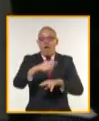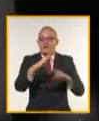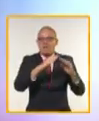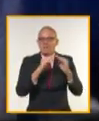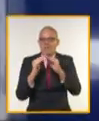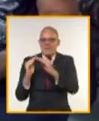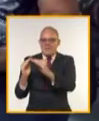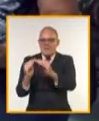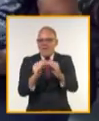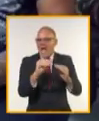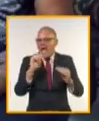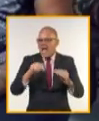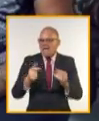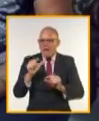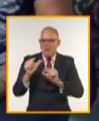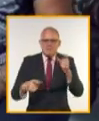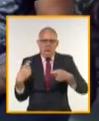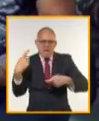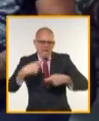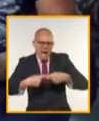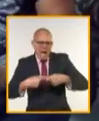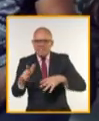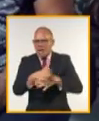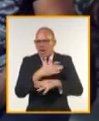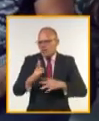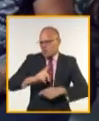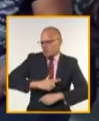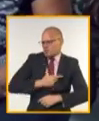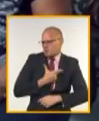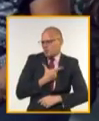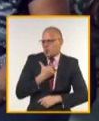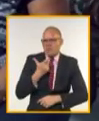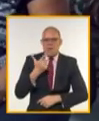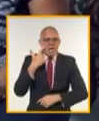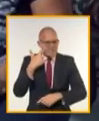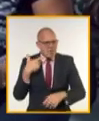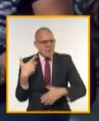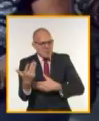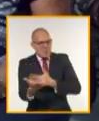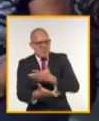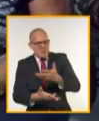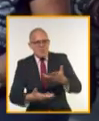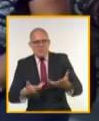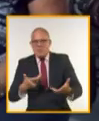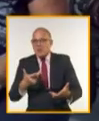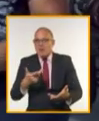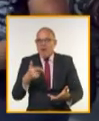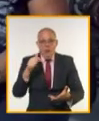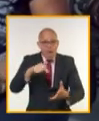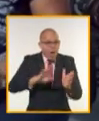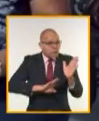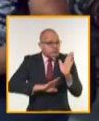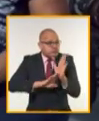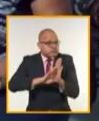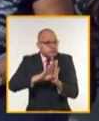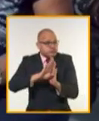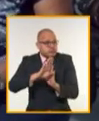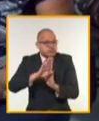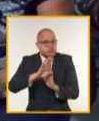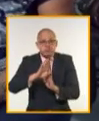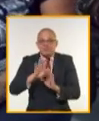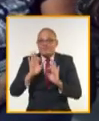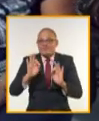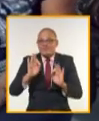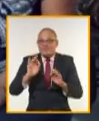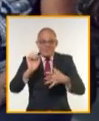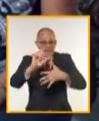fusión cultural. Desarrollo que llegó el punto a convertirlo en el barrio más populoso de América